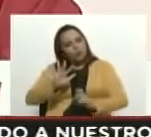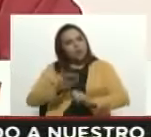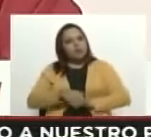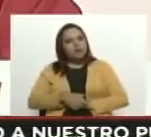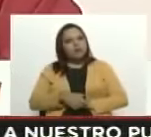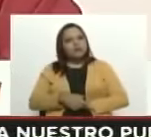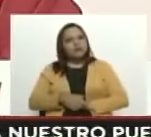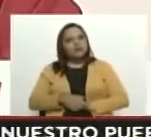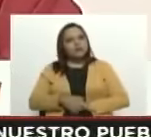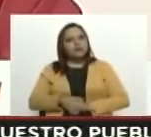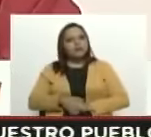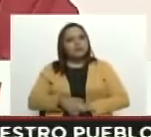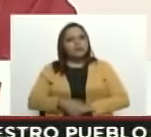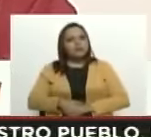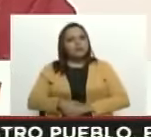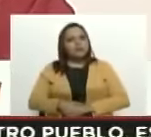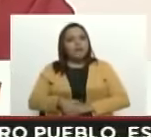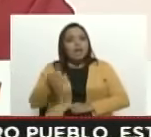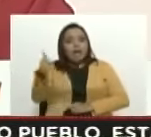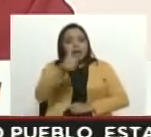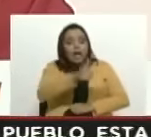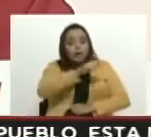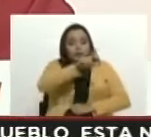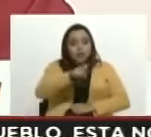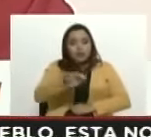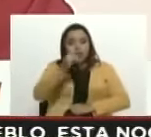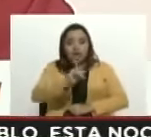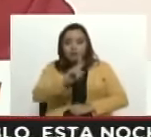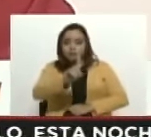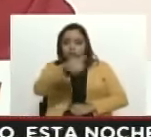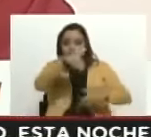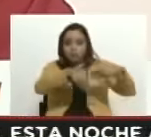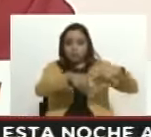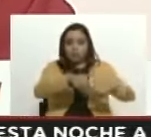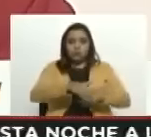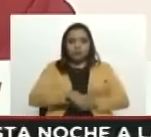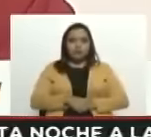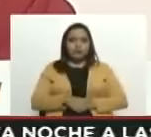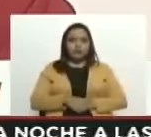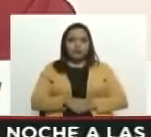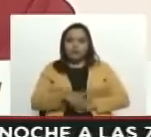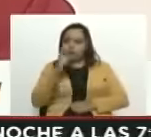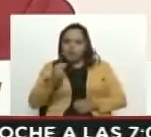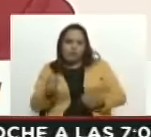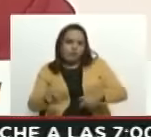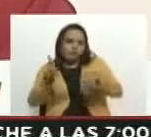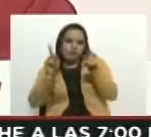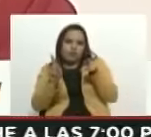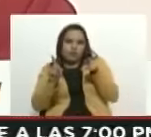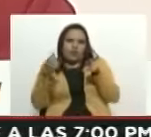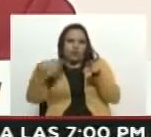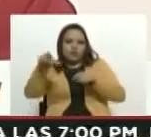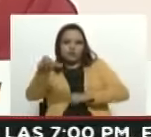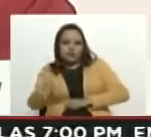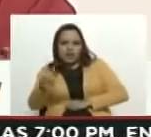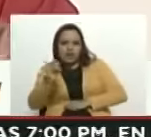cada persona será un solo voto. Me explico, no hay oportunidad de que alguien vaya a